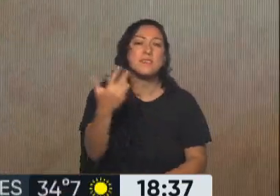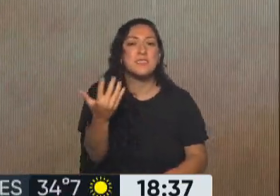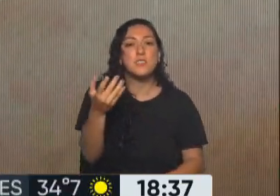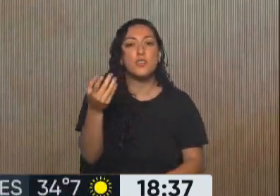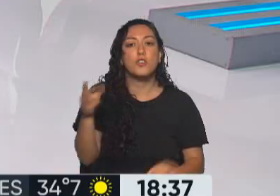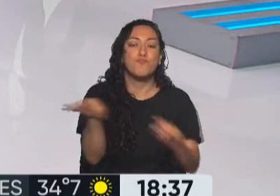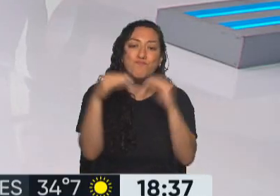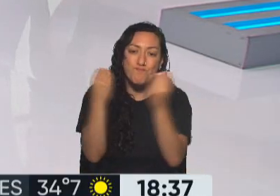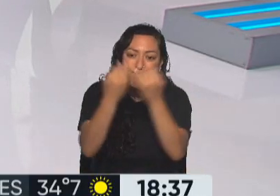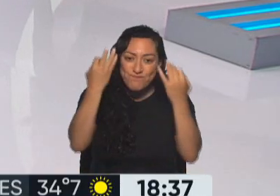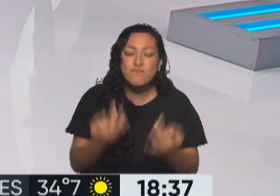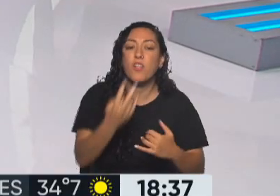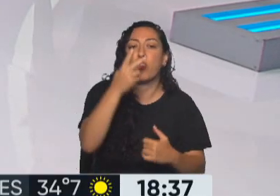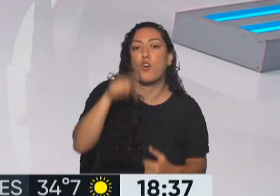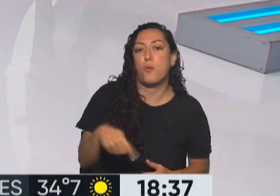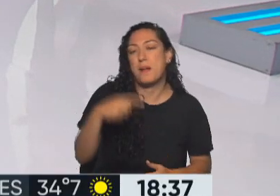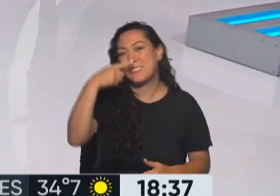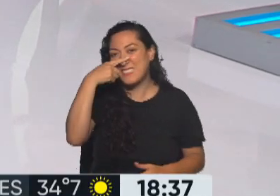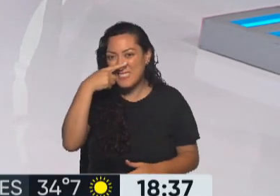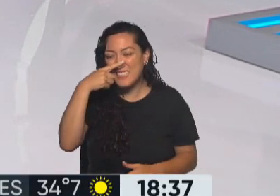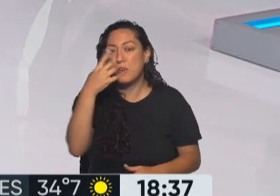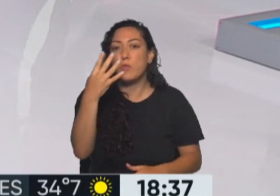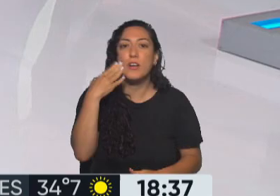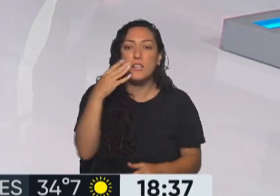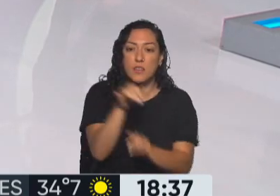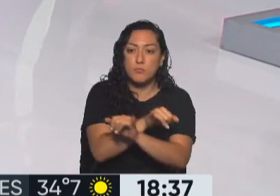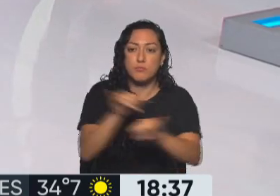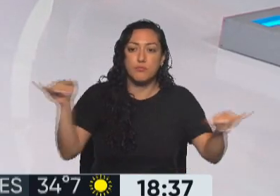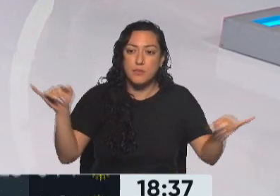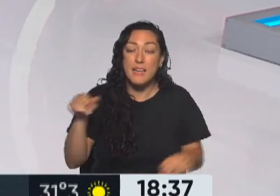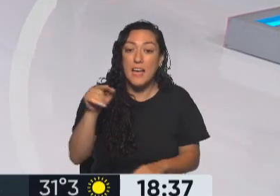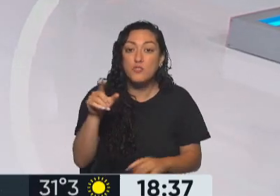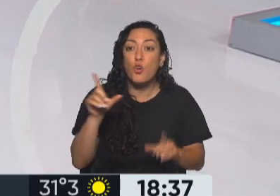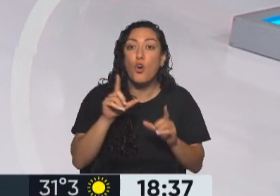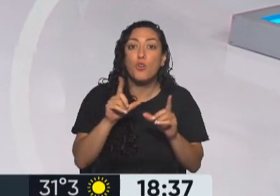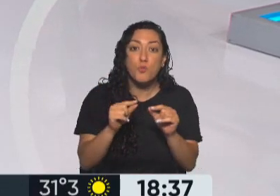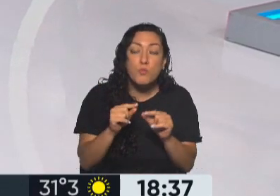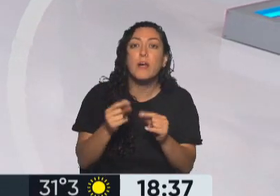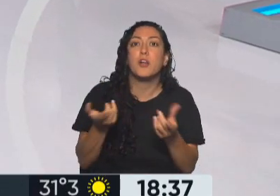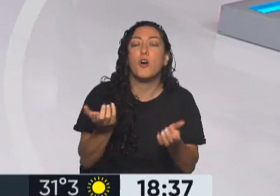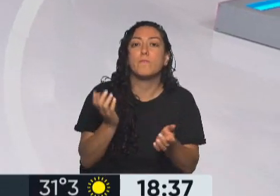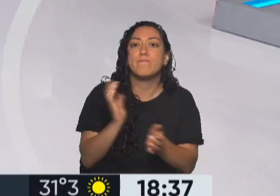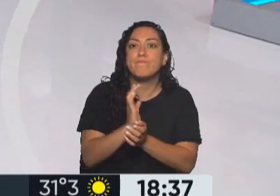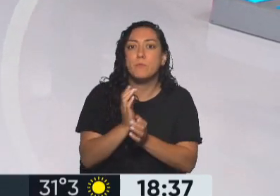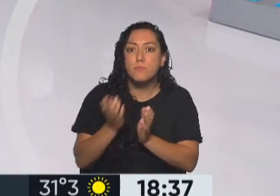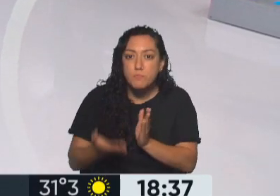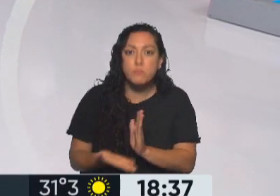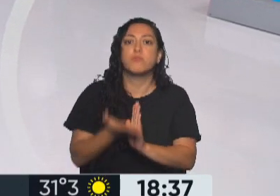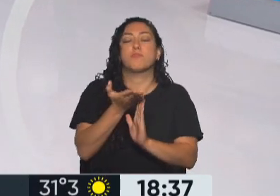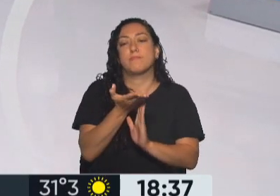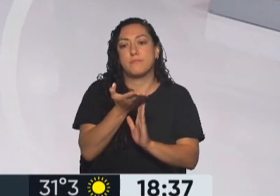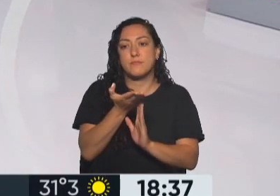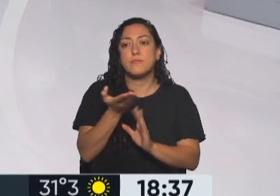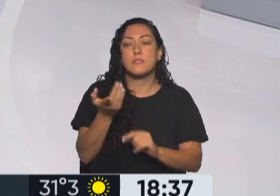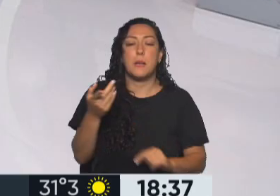Finalmente, 2,7 fue lo que comunicó el INDEC a las 4 de la tarde. Sí. Y este dato implicó una aceleración, una leve aceleración respecto